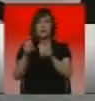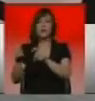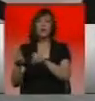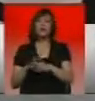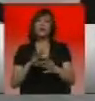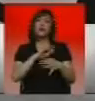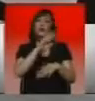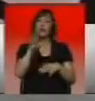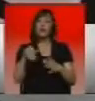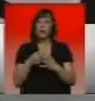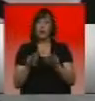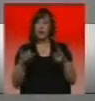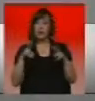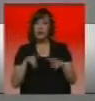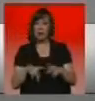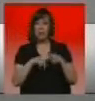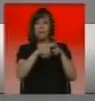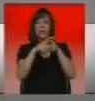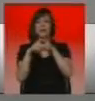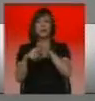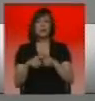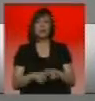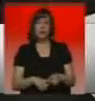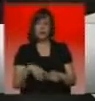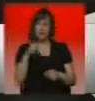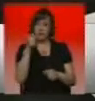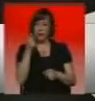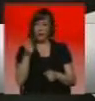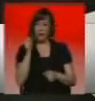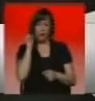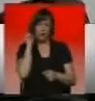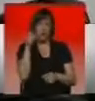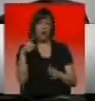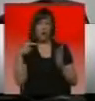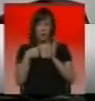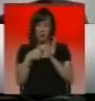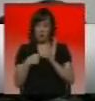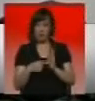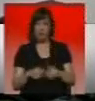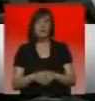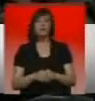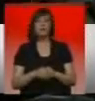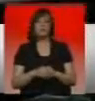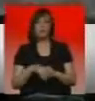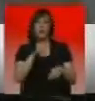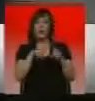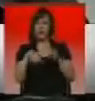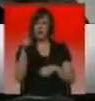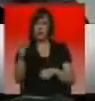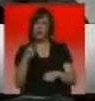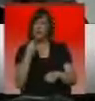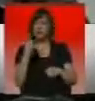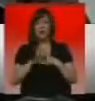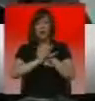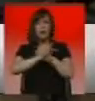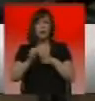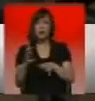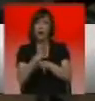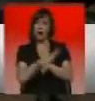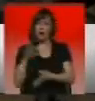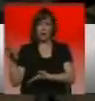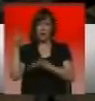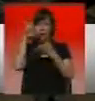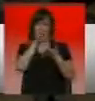captación ilegal y prestación de dinero con altos intereses. Varias personas aseguraron que fueron estafadas por los representantes